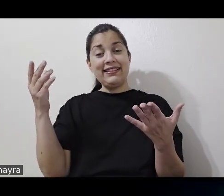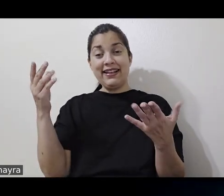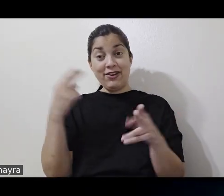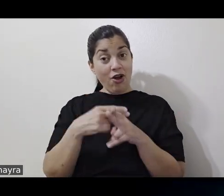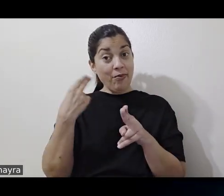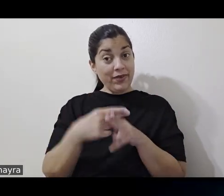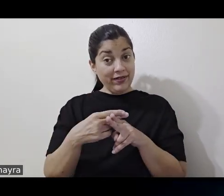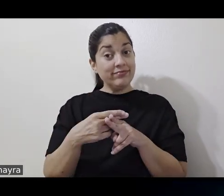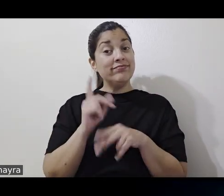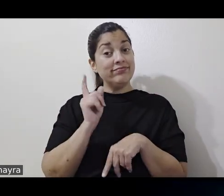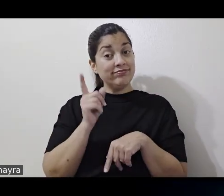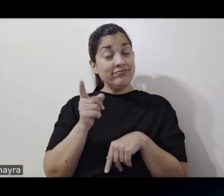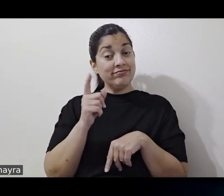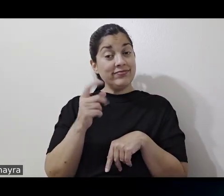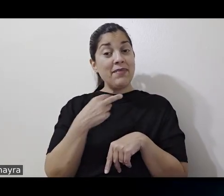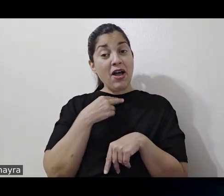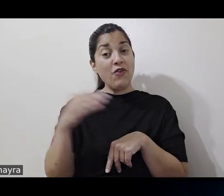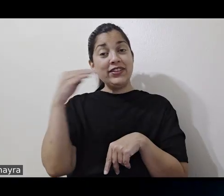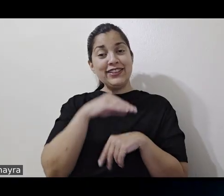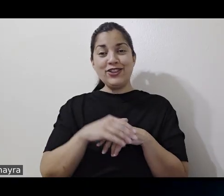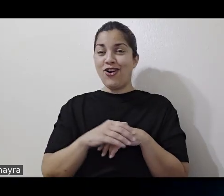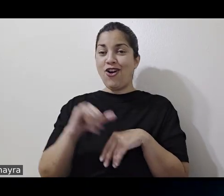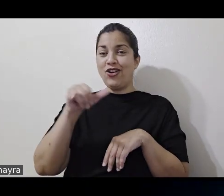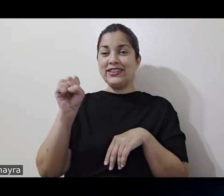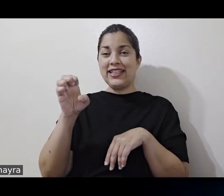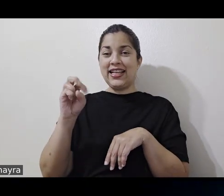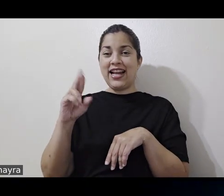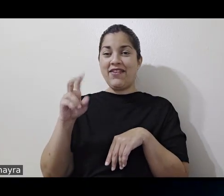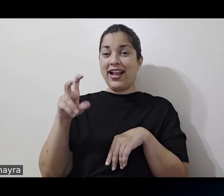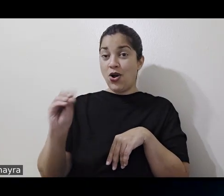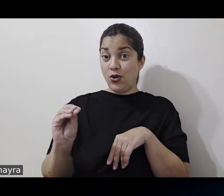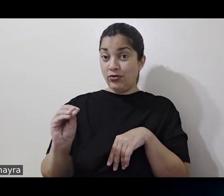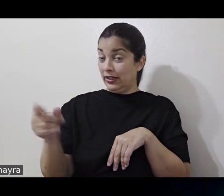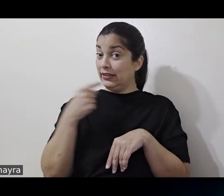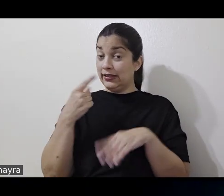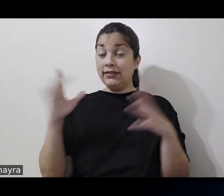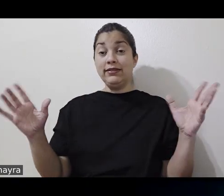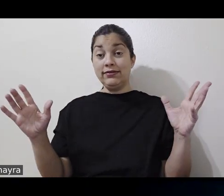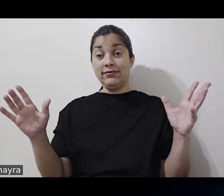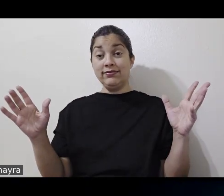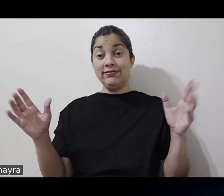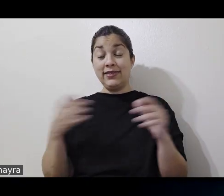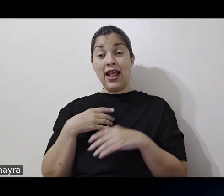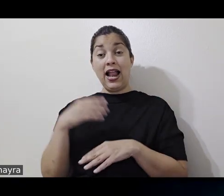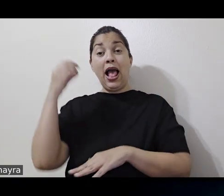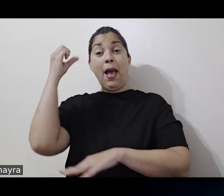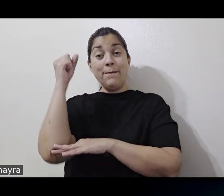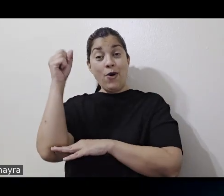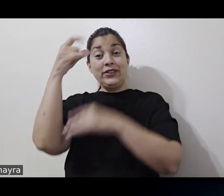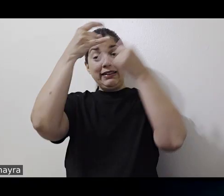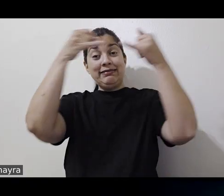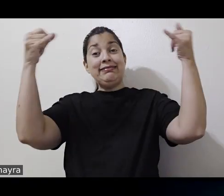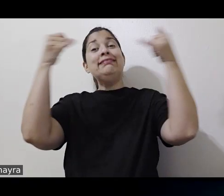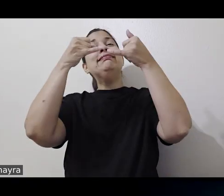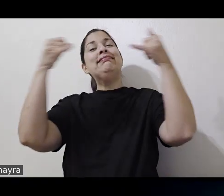ese nombre porque, mira, atrapado ficticio, José Ravelo. Y entonces, como él dice, pues el del poste, del libro verde con el poste